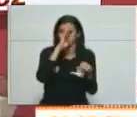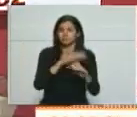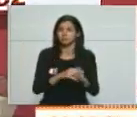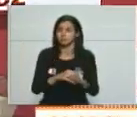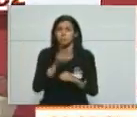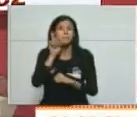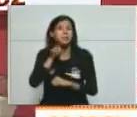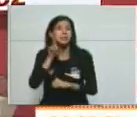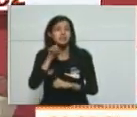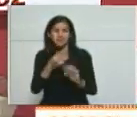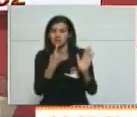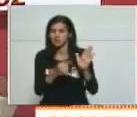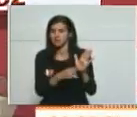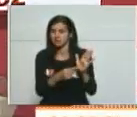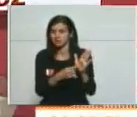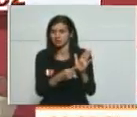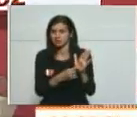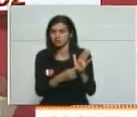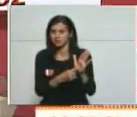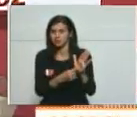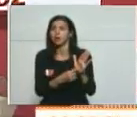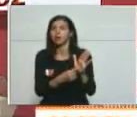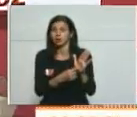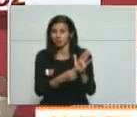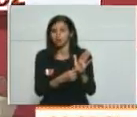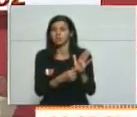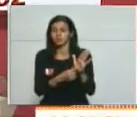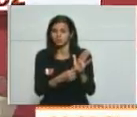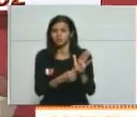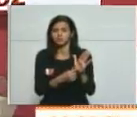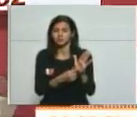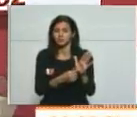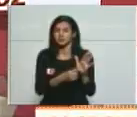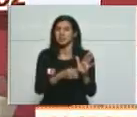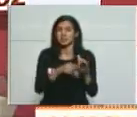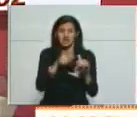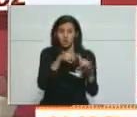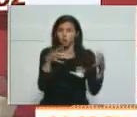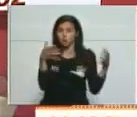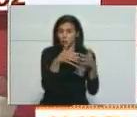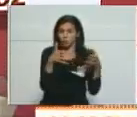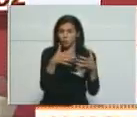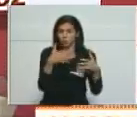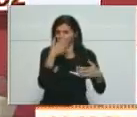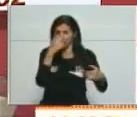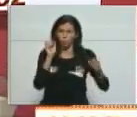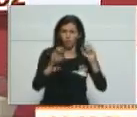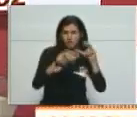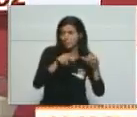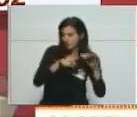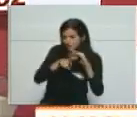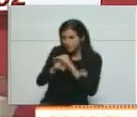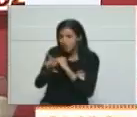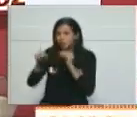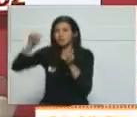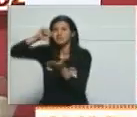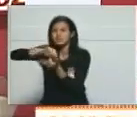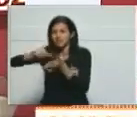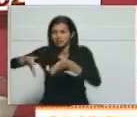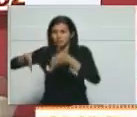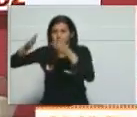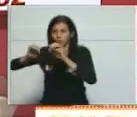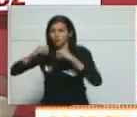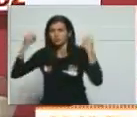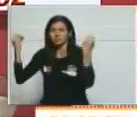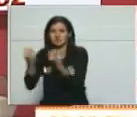mentira esto, decir eso. Fue asediada el comando de la Guardia Nacional. Ellos mismos lo presentaron, ¿vale?, en video. Y sacaron como